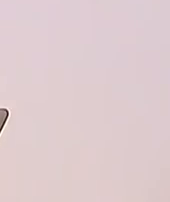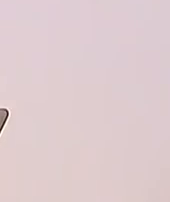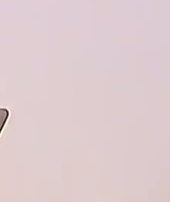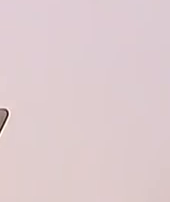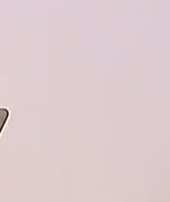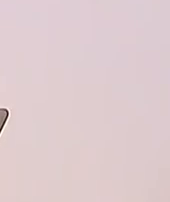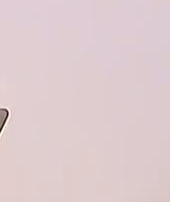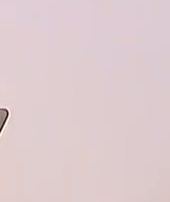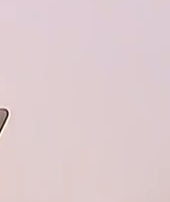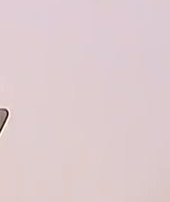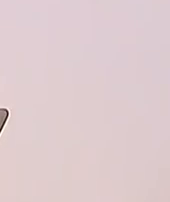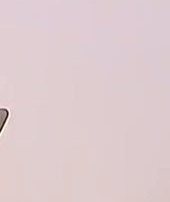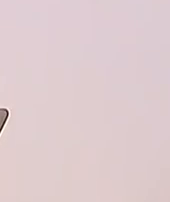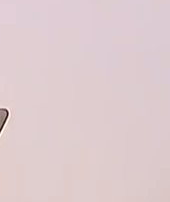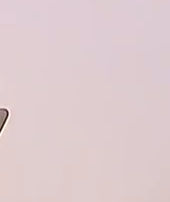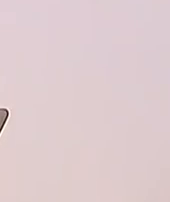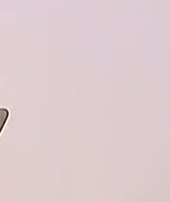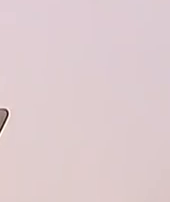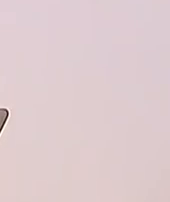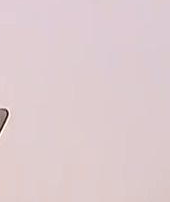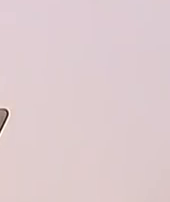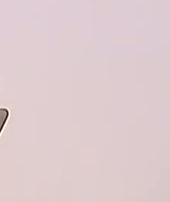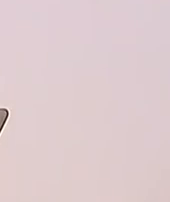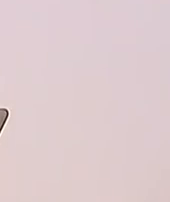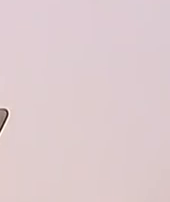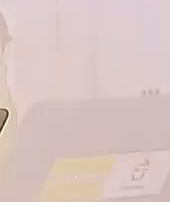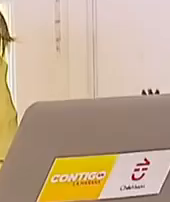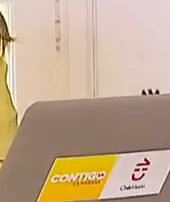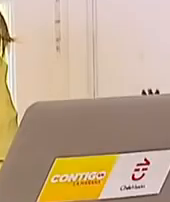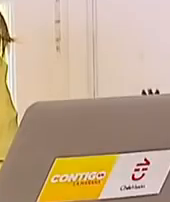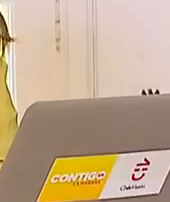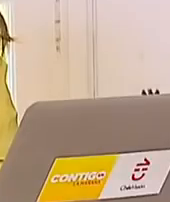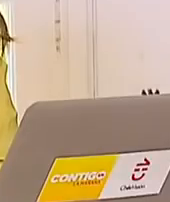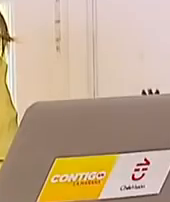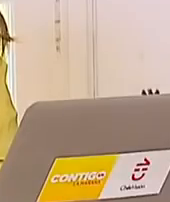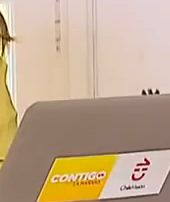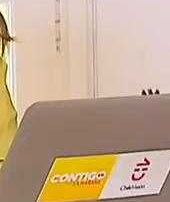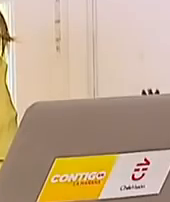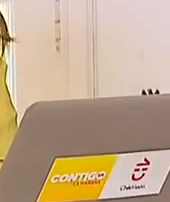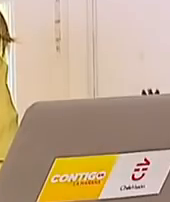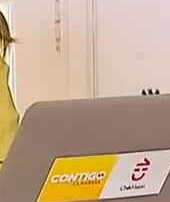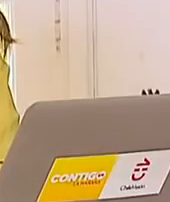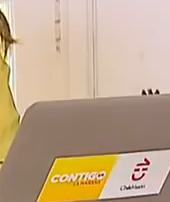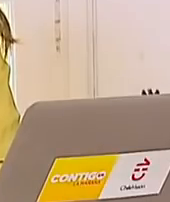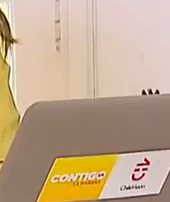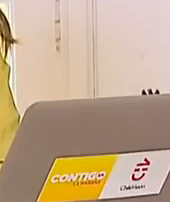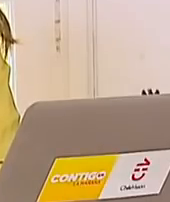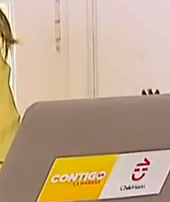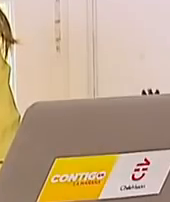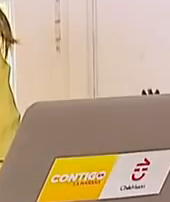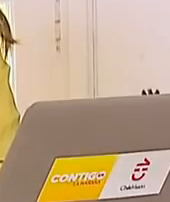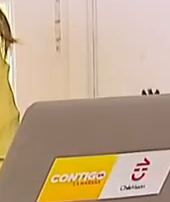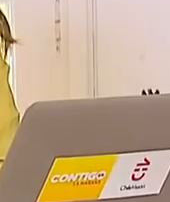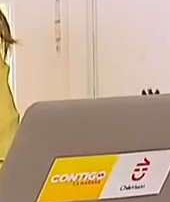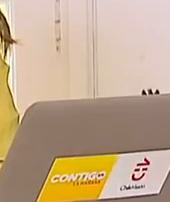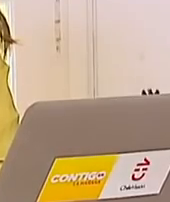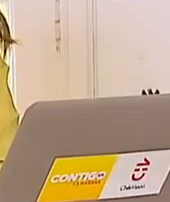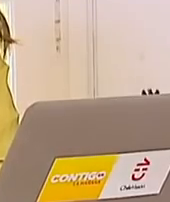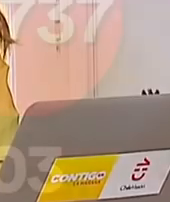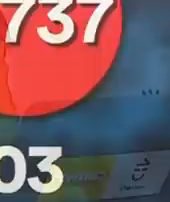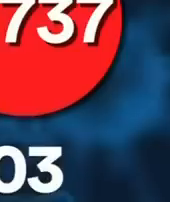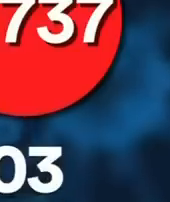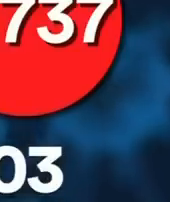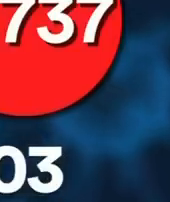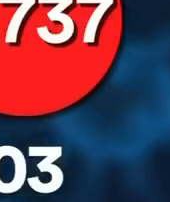a 3.737 contagiados con COVID-19 en nuestro país, 333